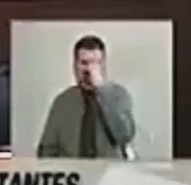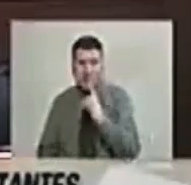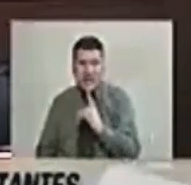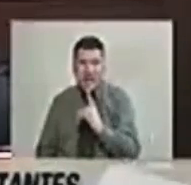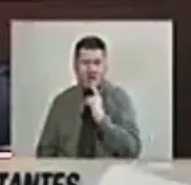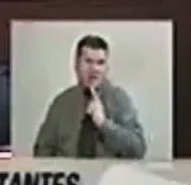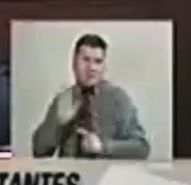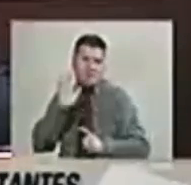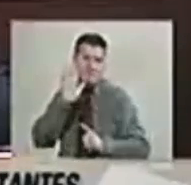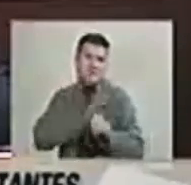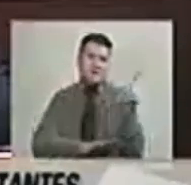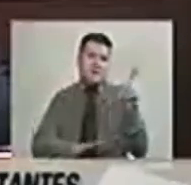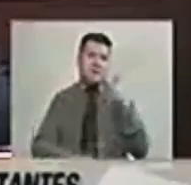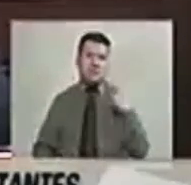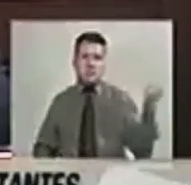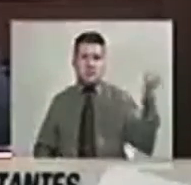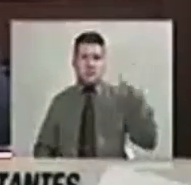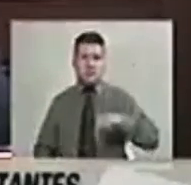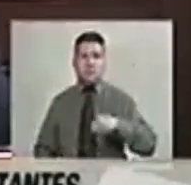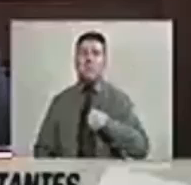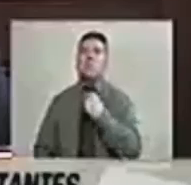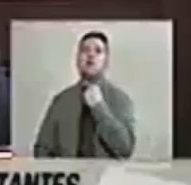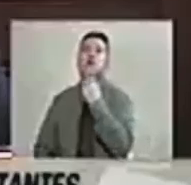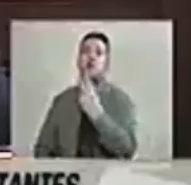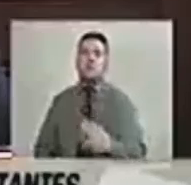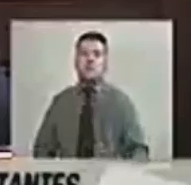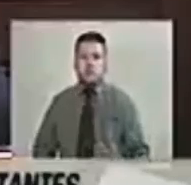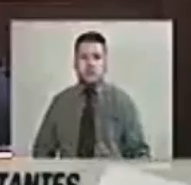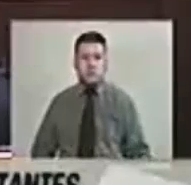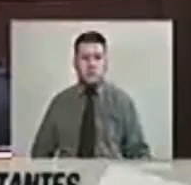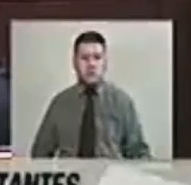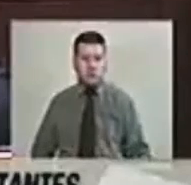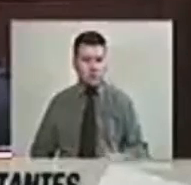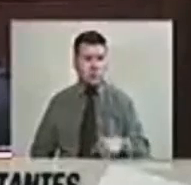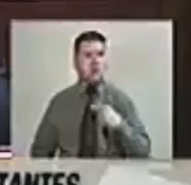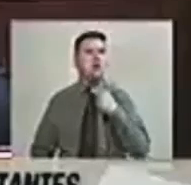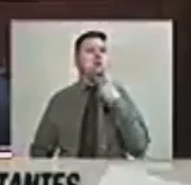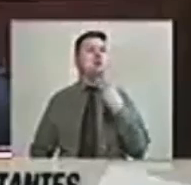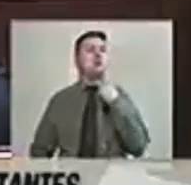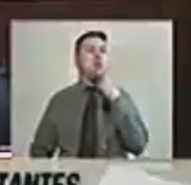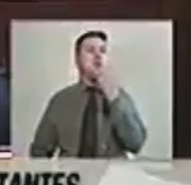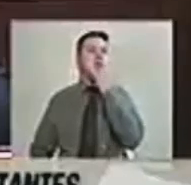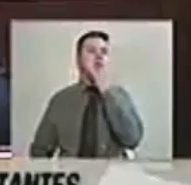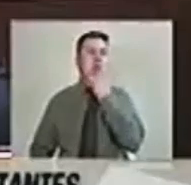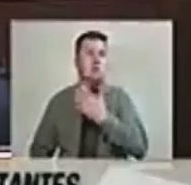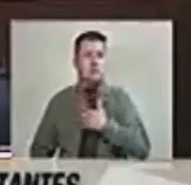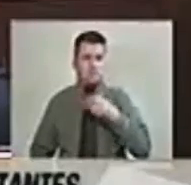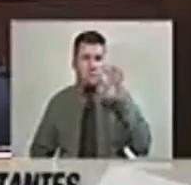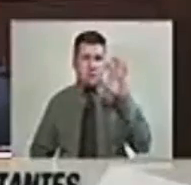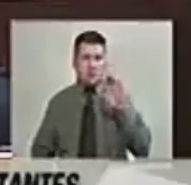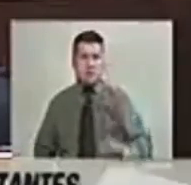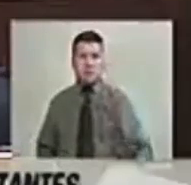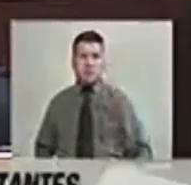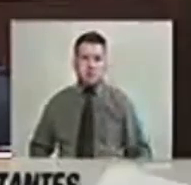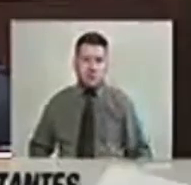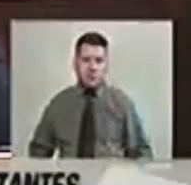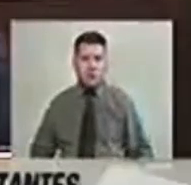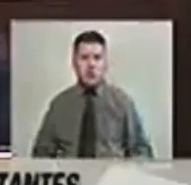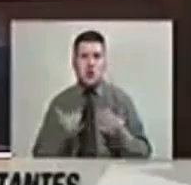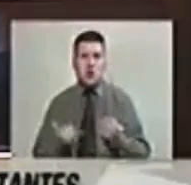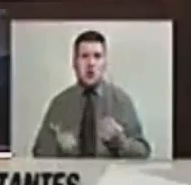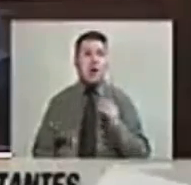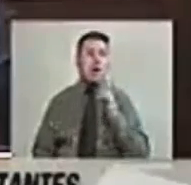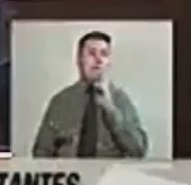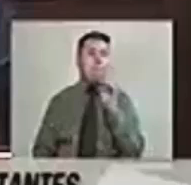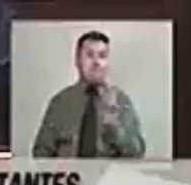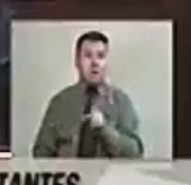de Venezuela para poder ser una voz, como lo estamos haciendo acá, de denunciar lo que está pasando en nuestro país. Hoy Venezuela se